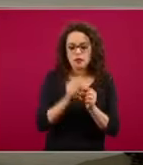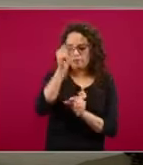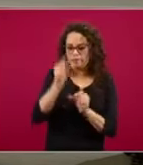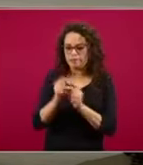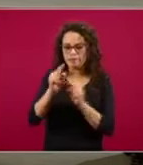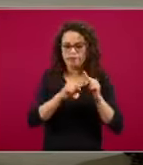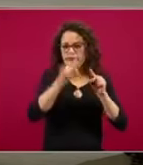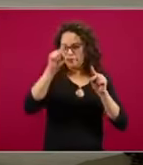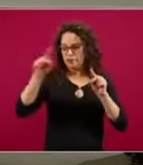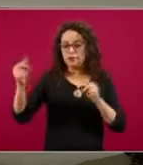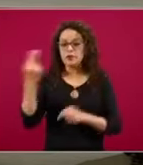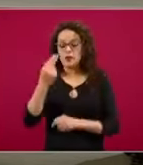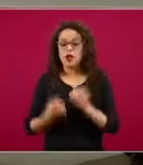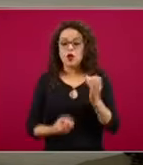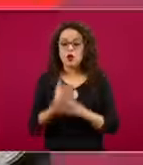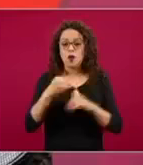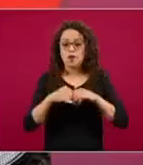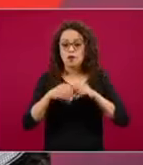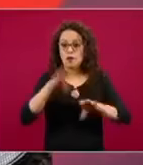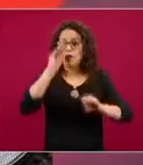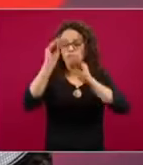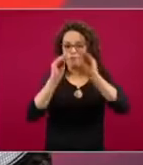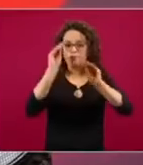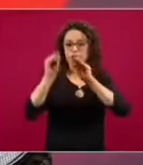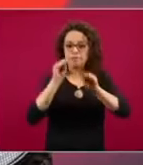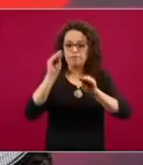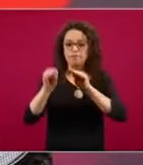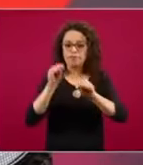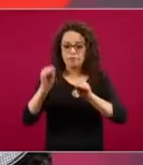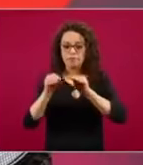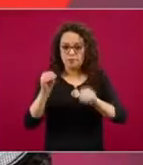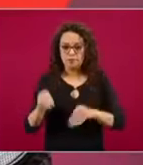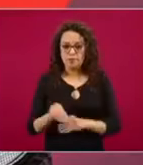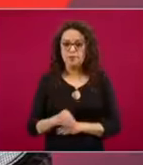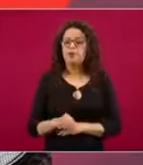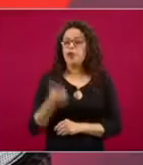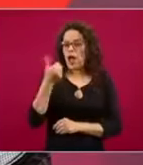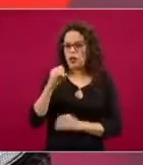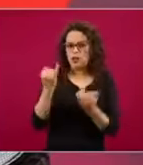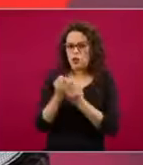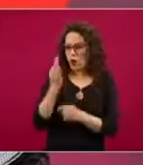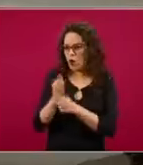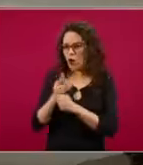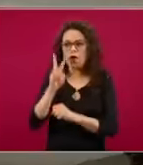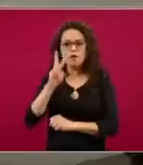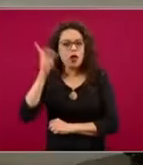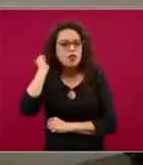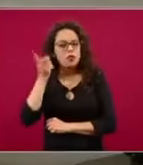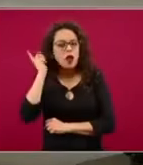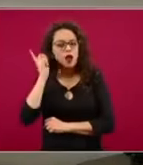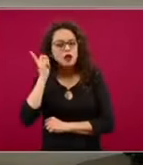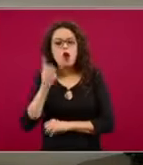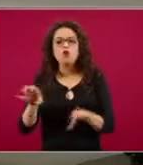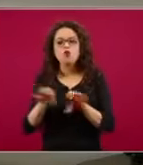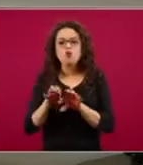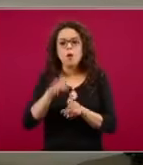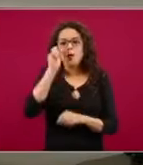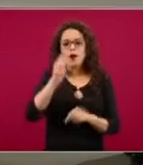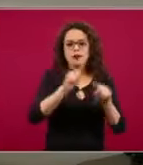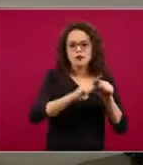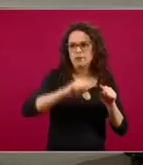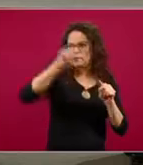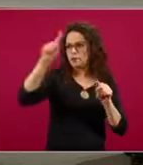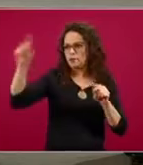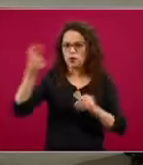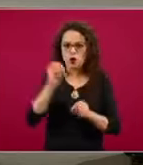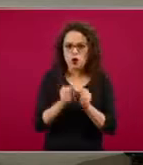fijo de la semana para siempre estarlo actualizando y entonces poder, así como vemos todos los días el comportamiento de la curva epidémica,